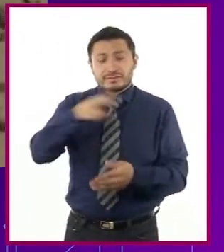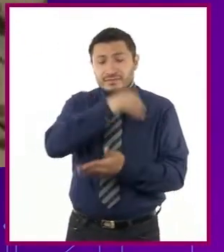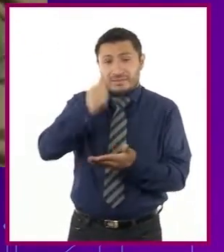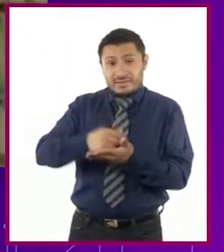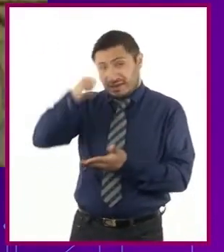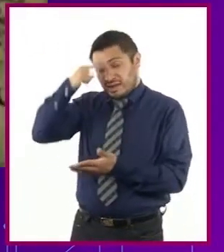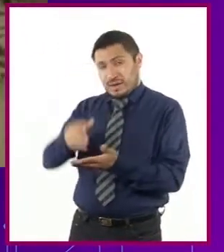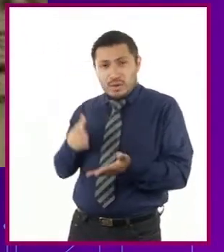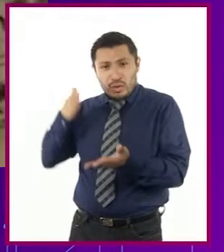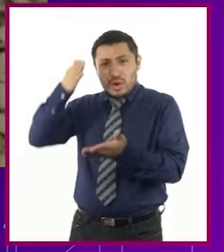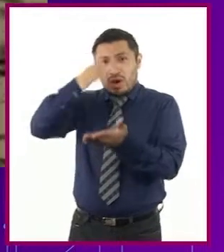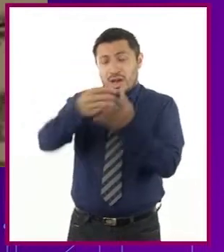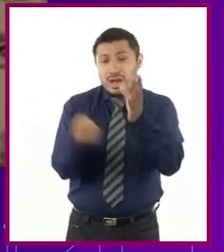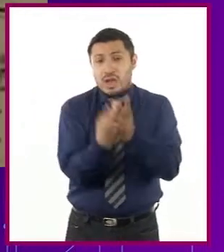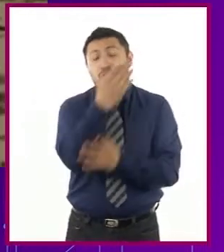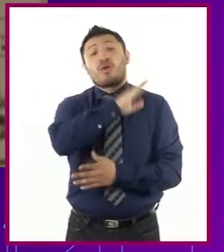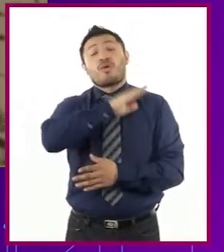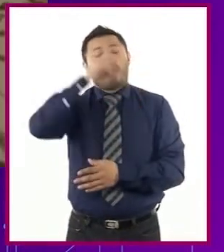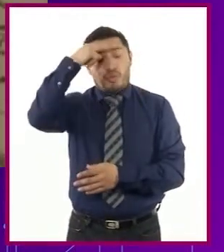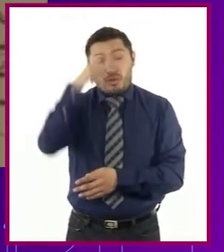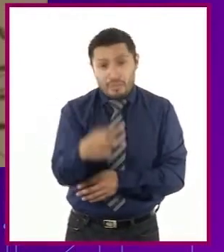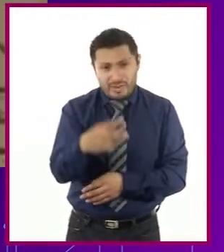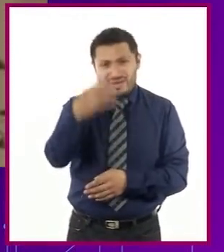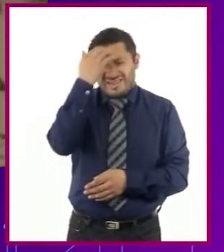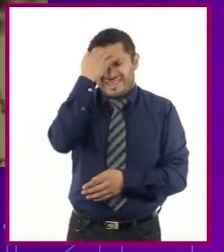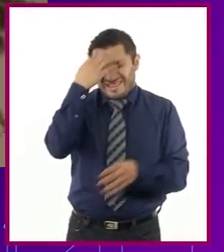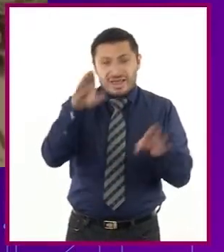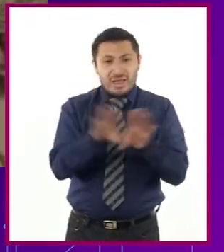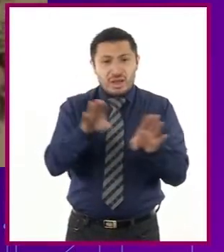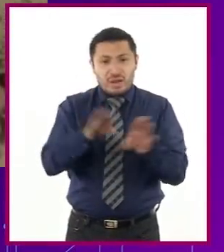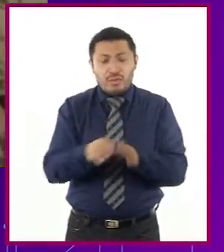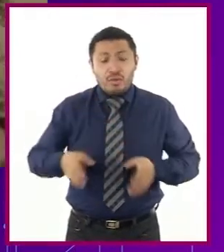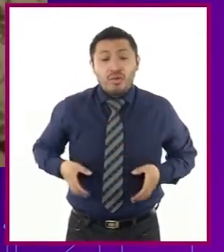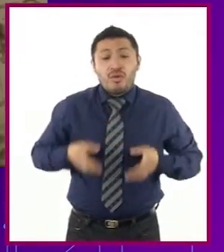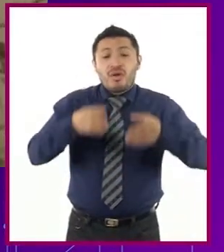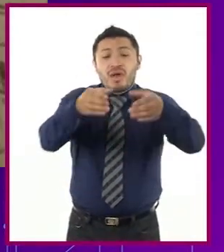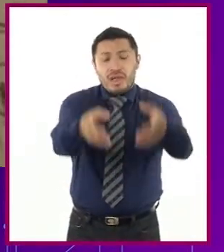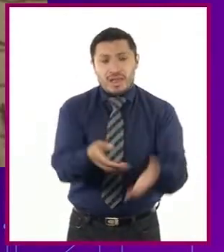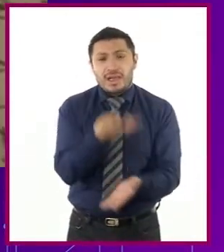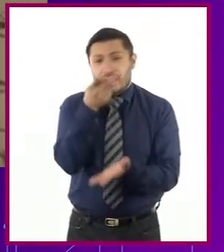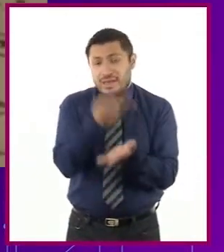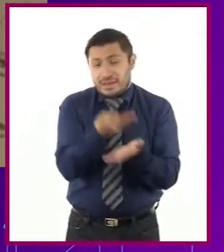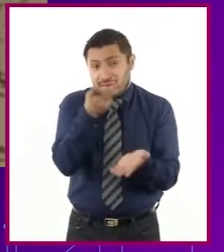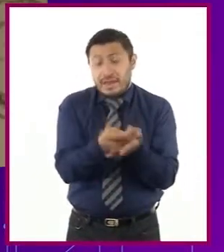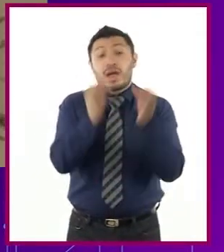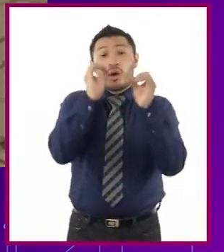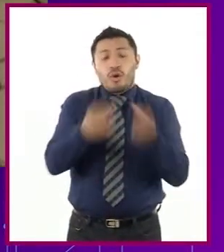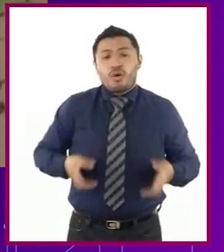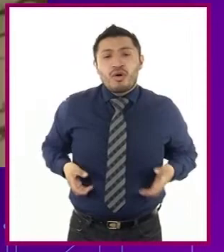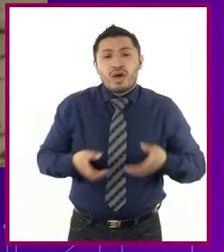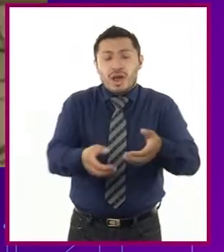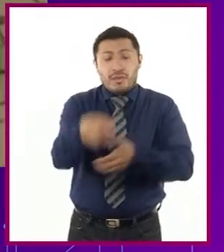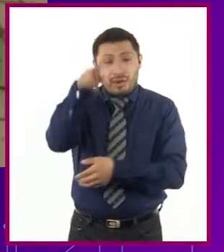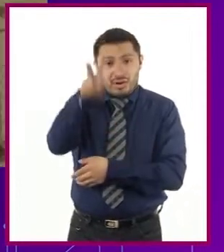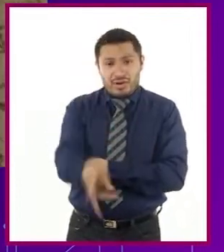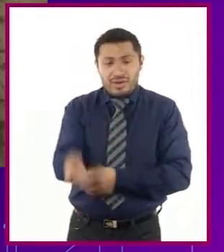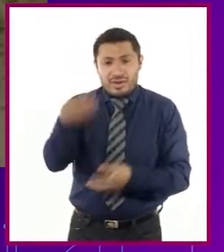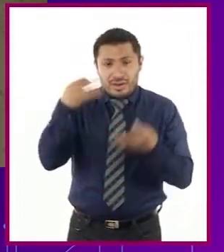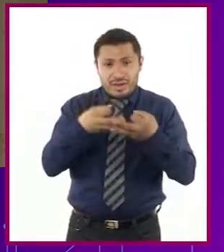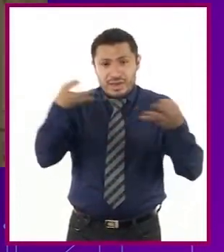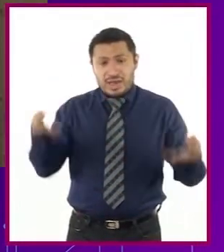México y hasta Nuevo México, conocida como el Camino de la Plata o el Camino Real de Tierra